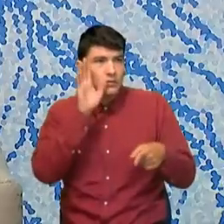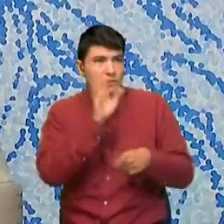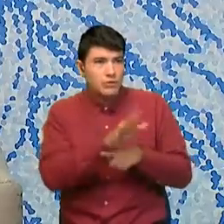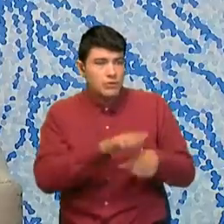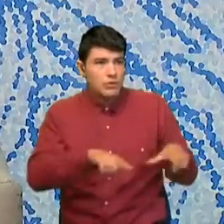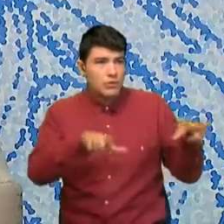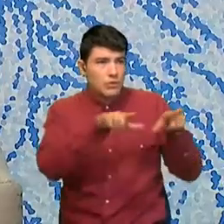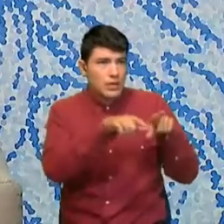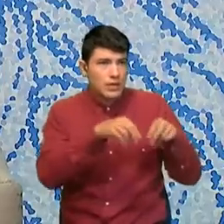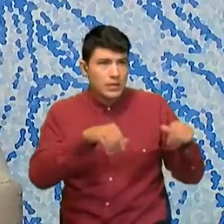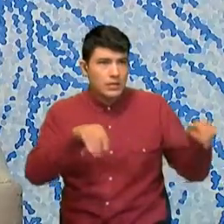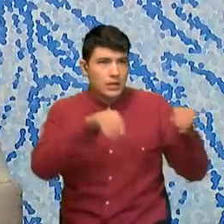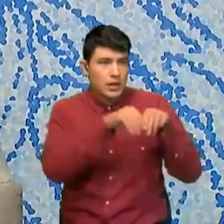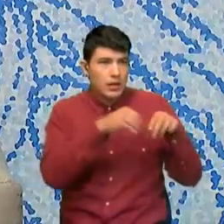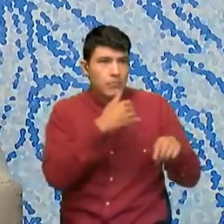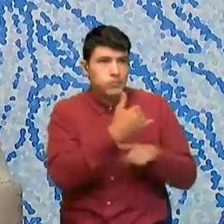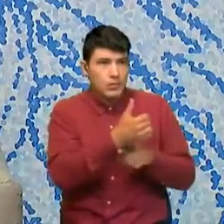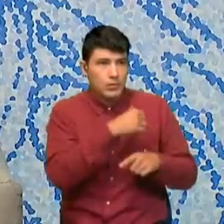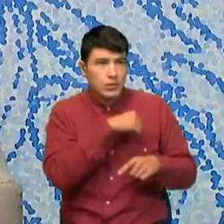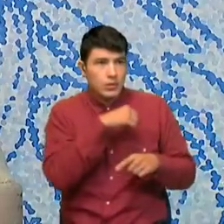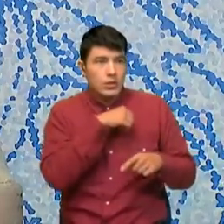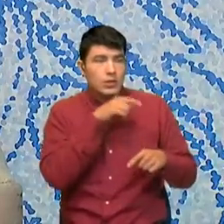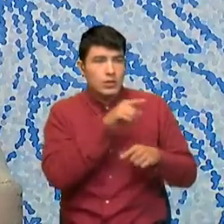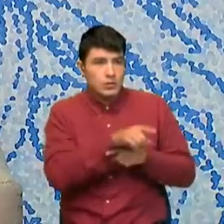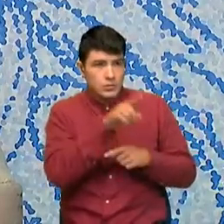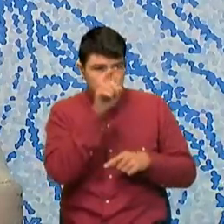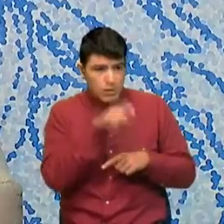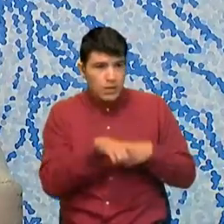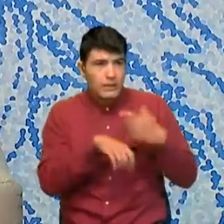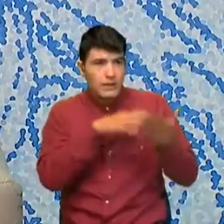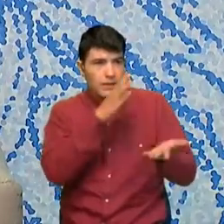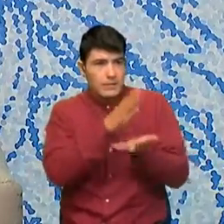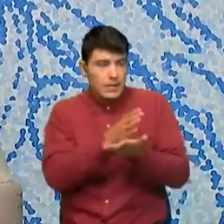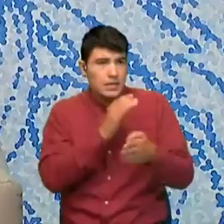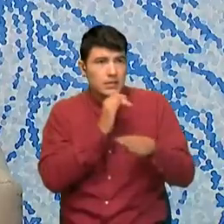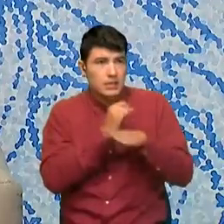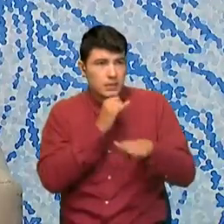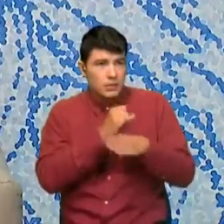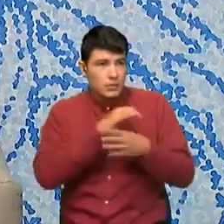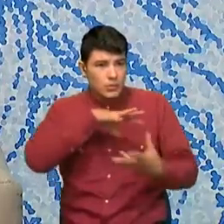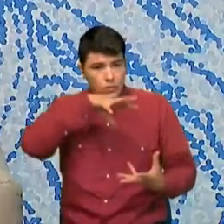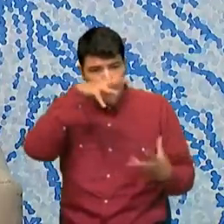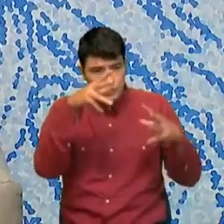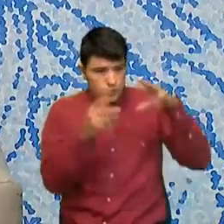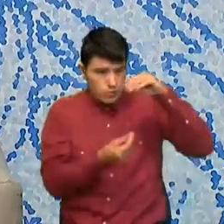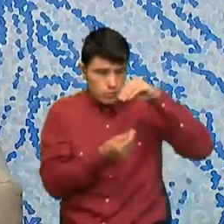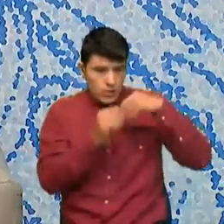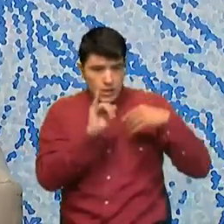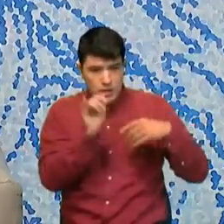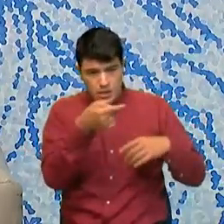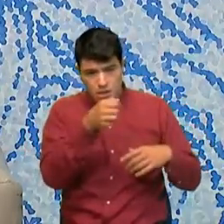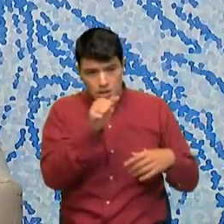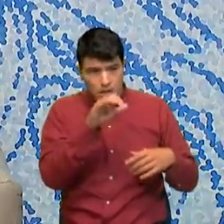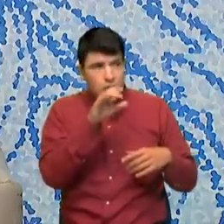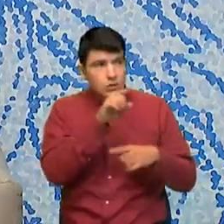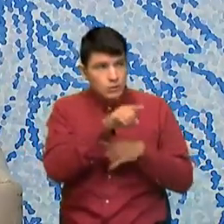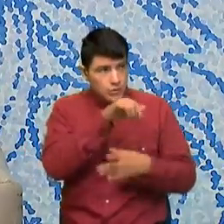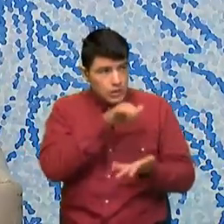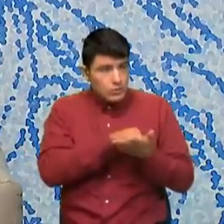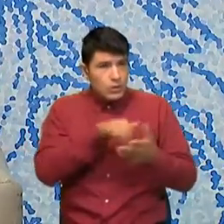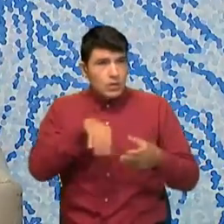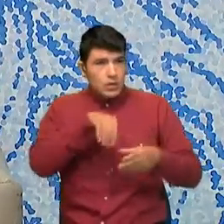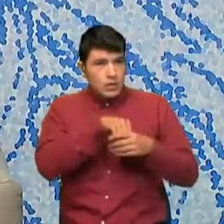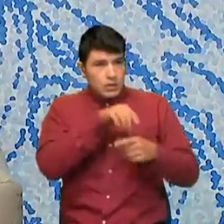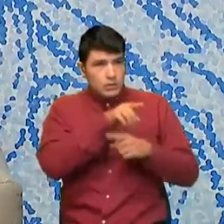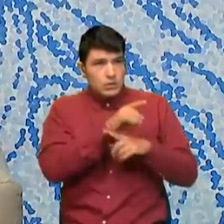pedazo de terreno que tiene. Debe acercarse al Instituto Geográfico Agustín Codazzi y allí